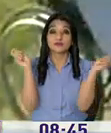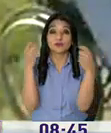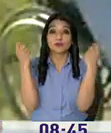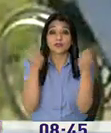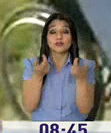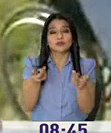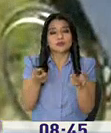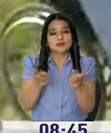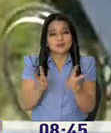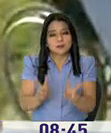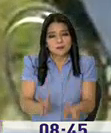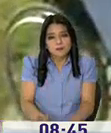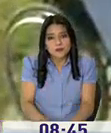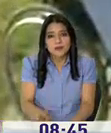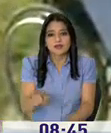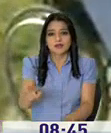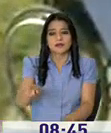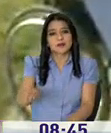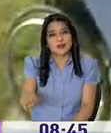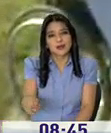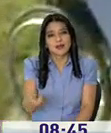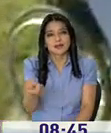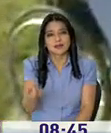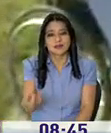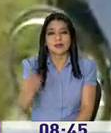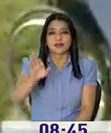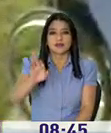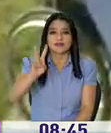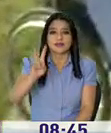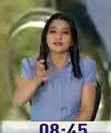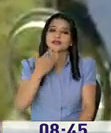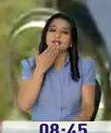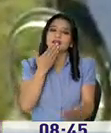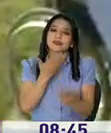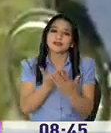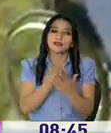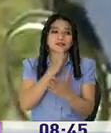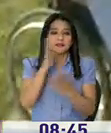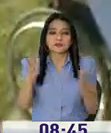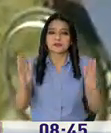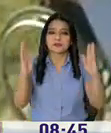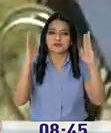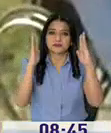fundación que ha estado pendiente a nosotros y le agradezco a